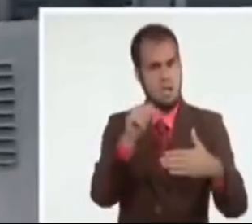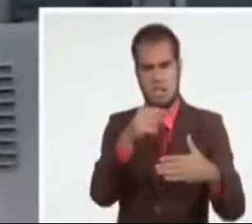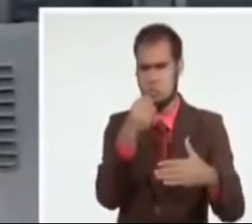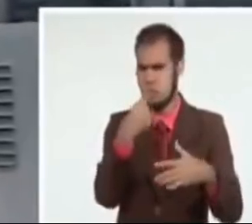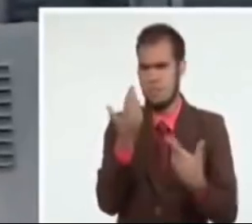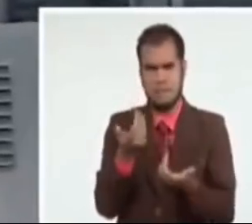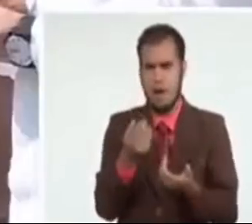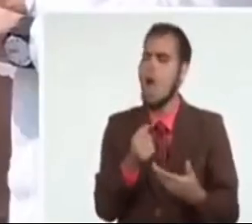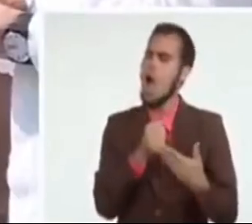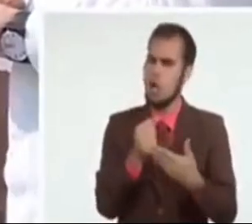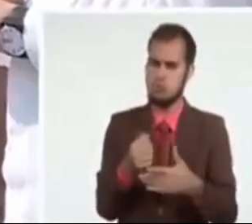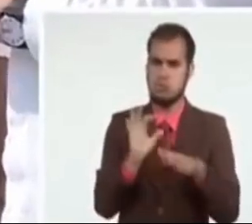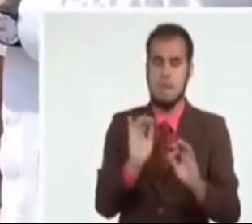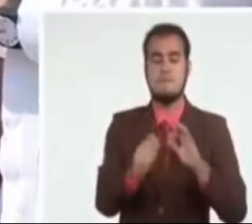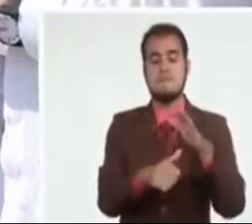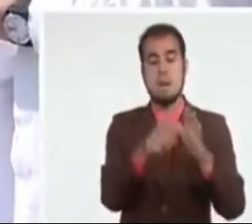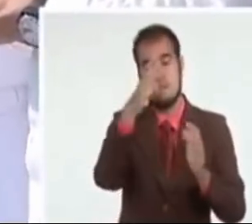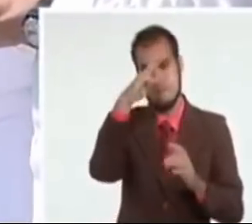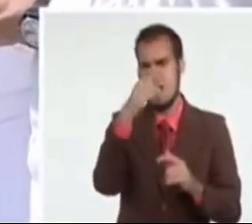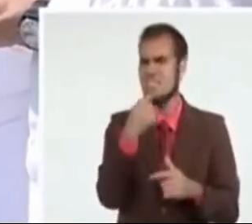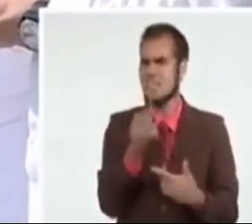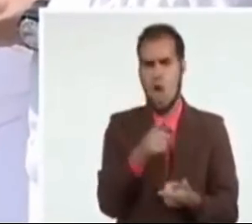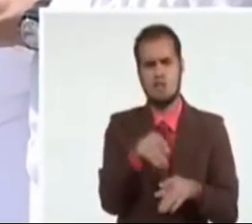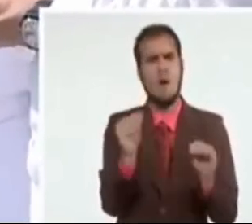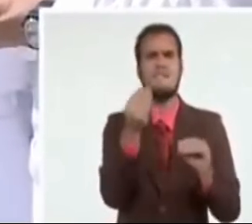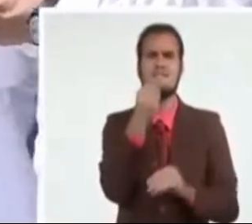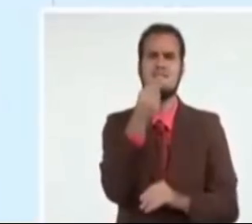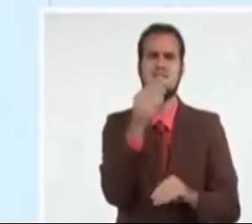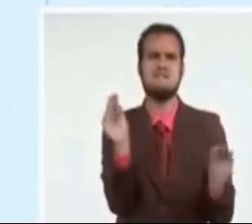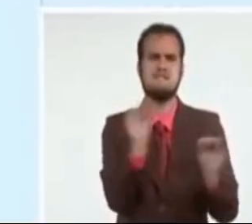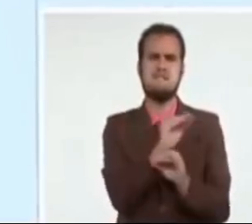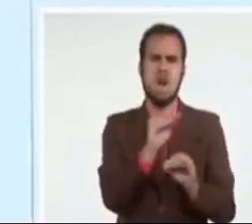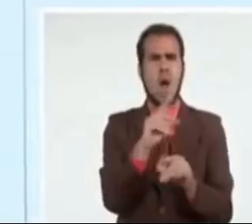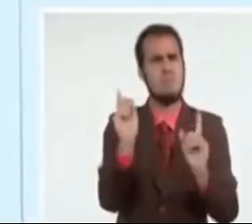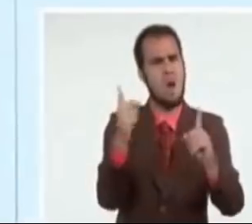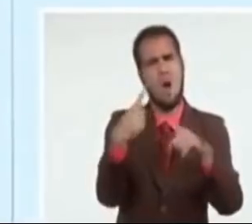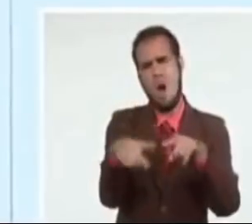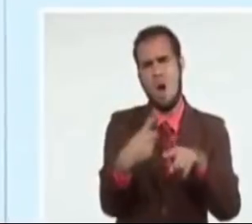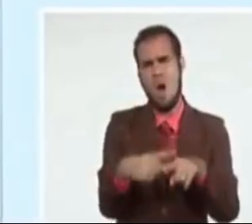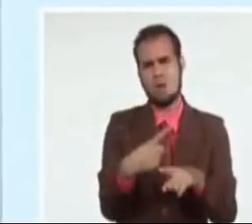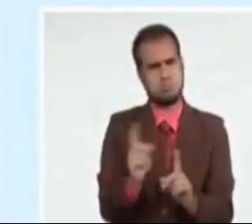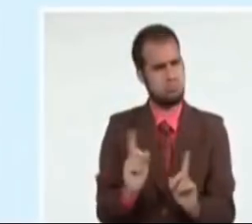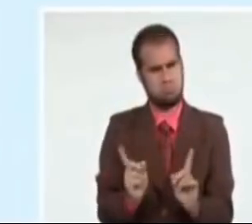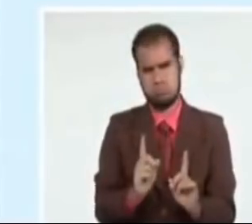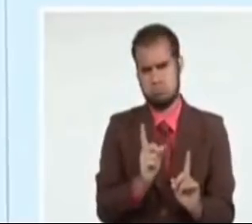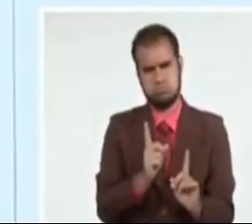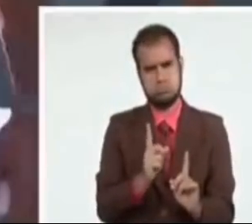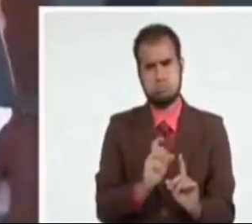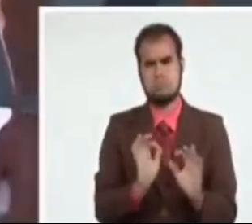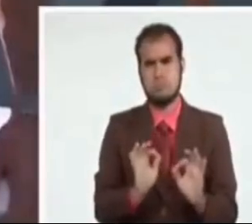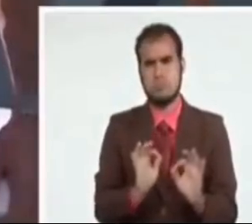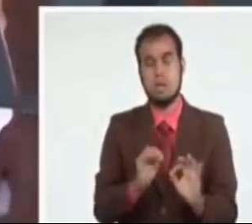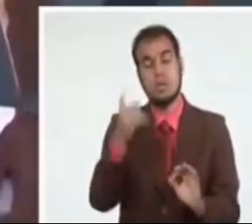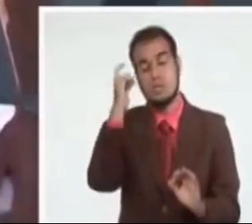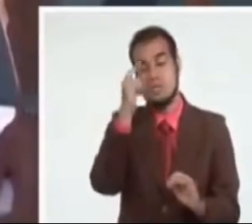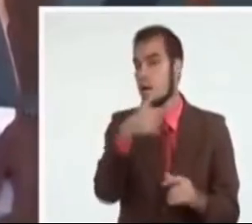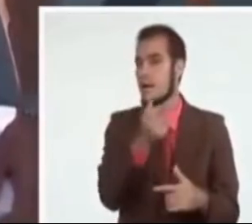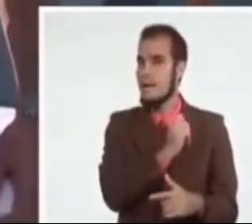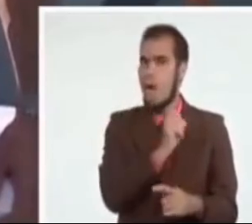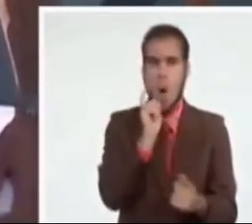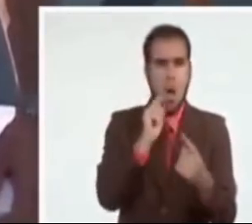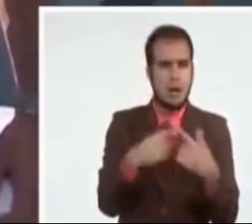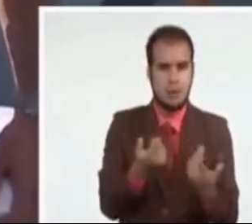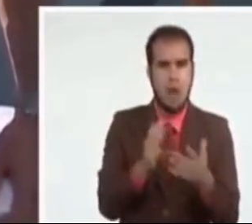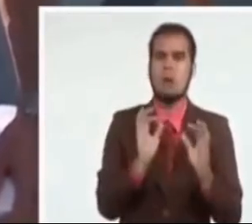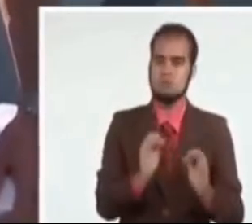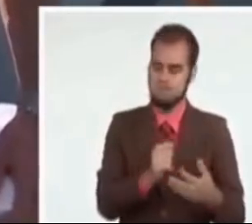presidente de México, sin manejo político intervencionista. El pensamiento del mandatario fue reafirmado en